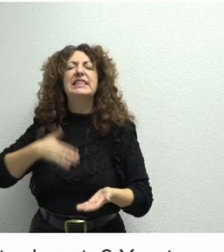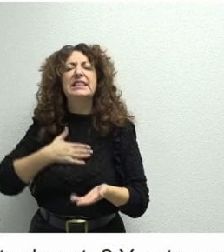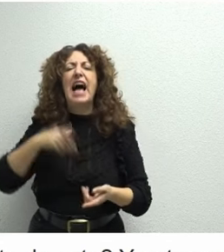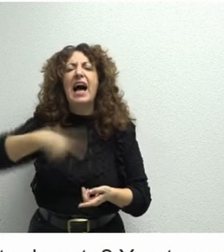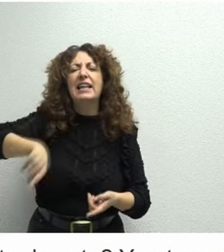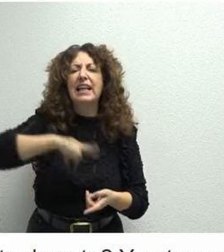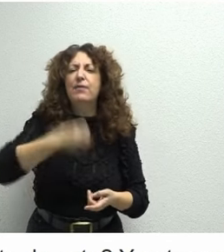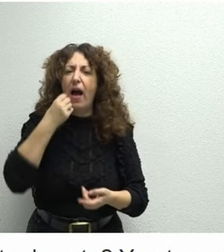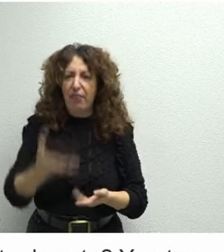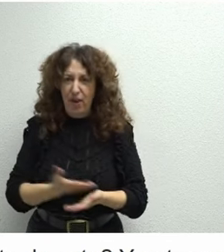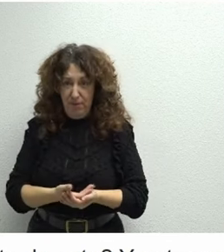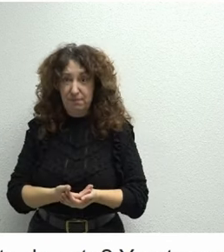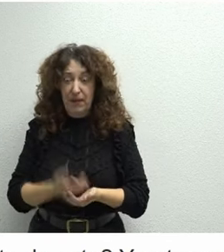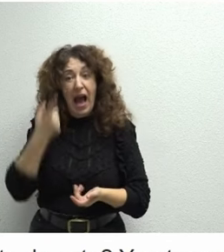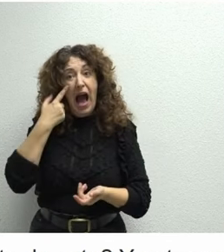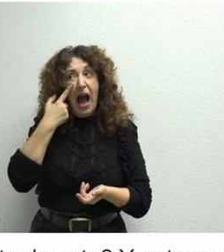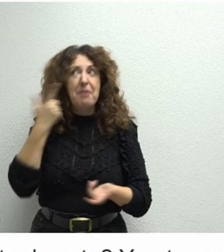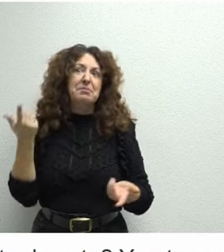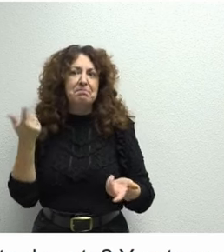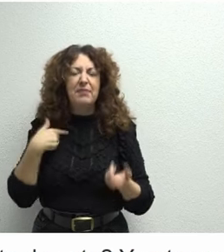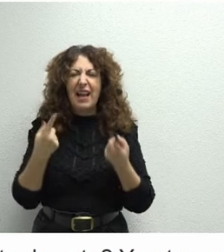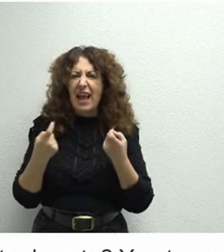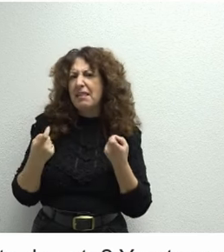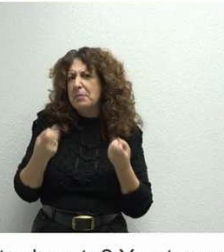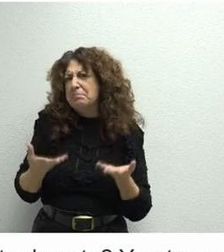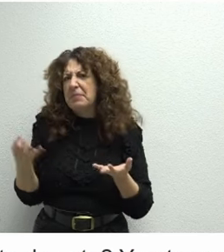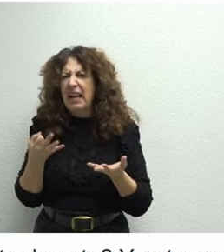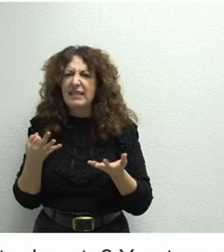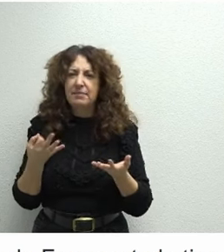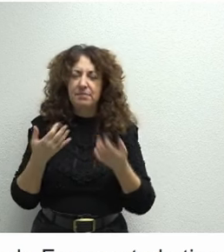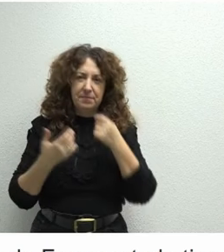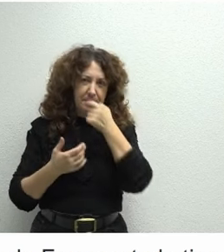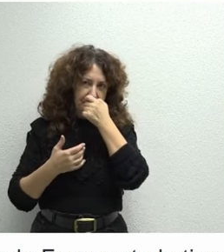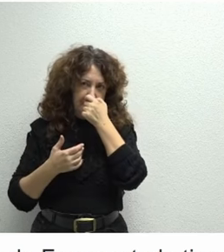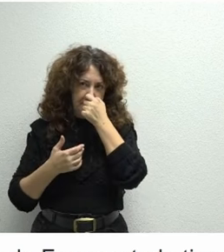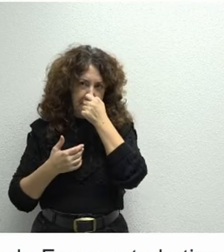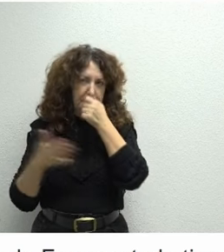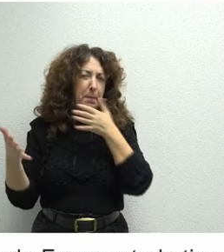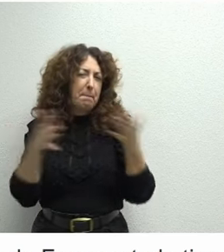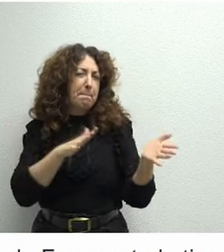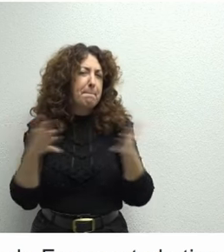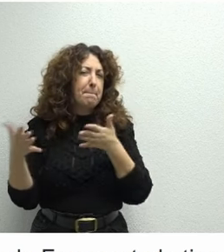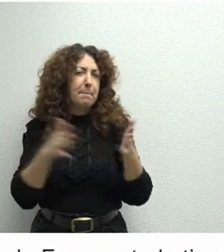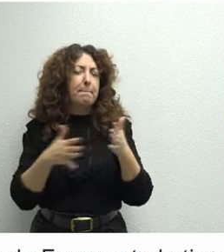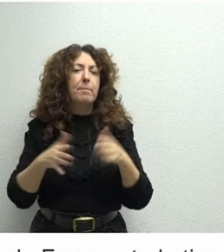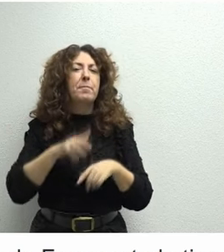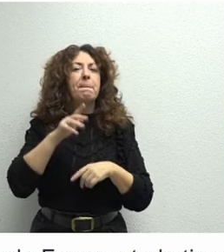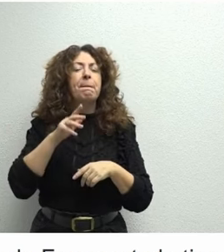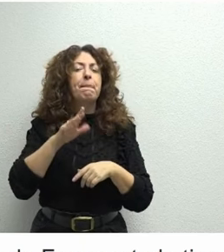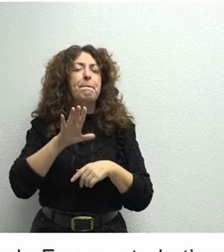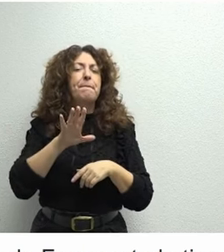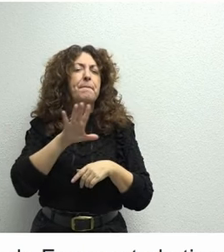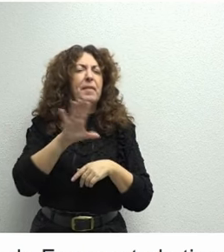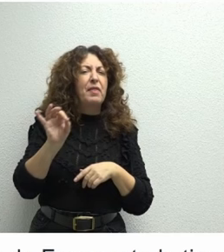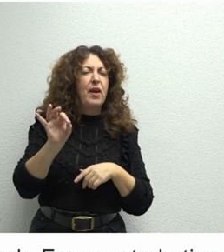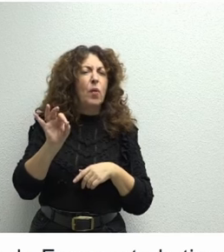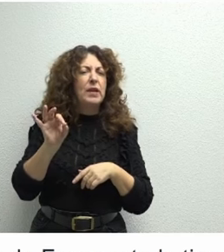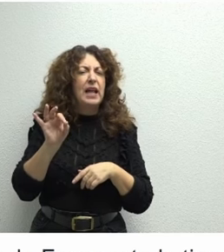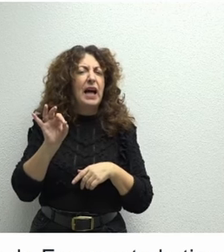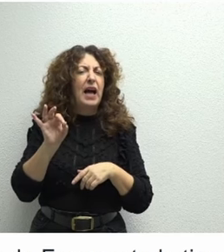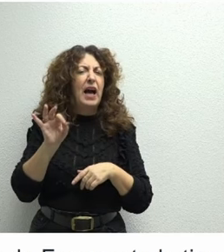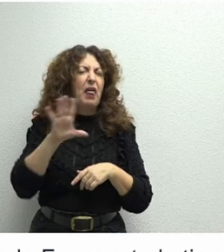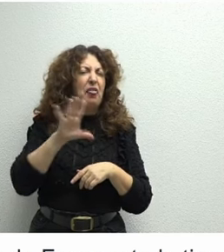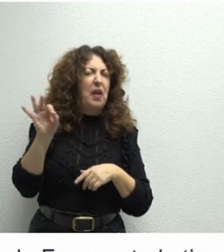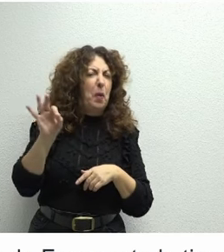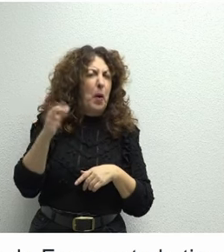vale para ver si necesitamos seguir Bueno más o menos pues unas 50 50 y tantas